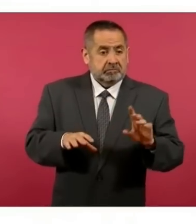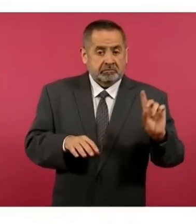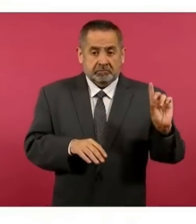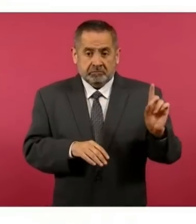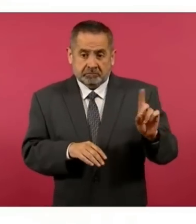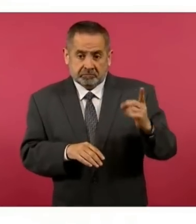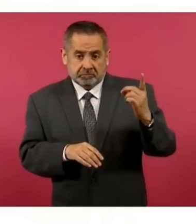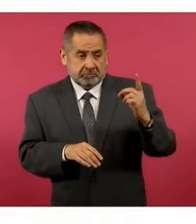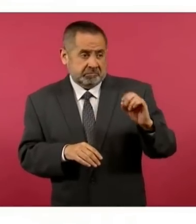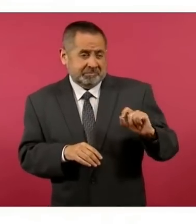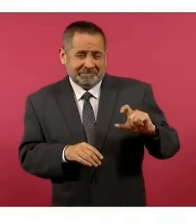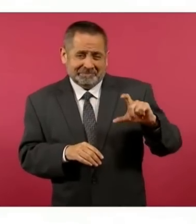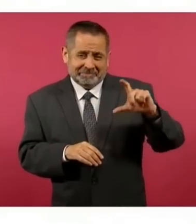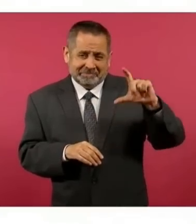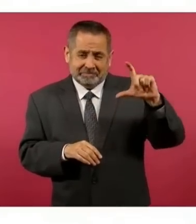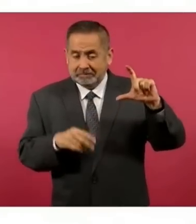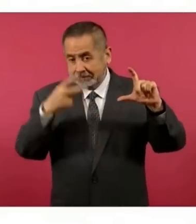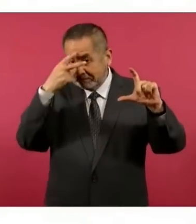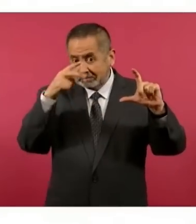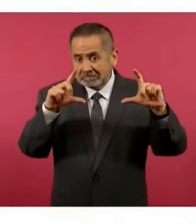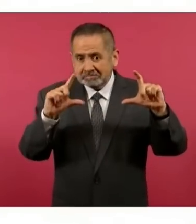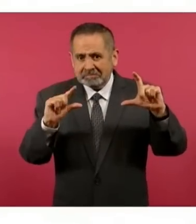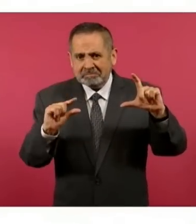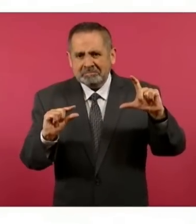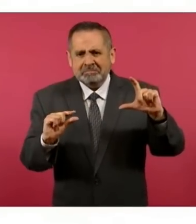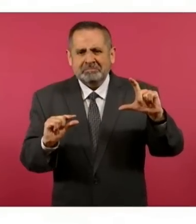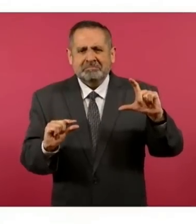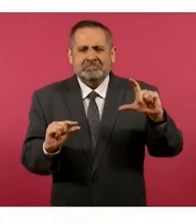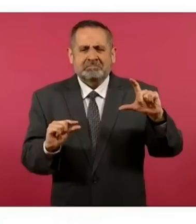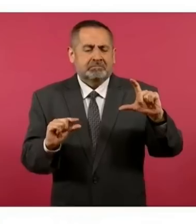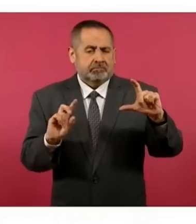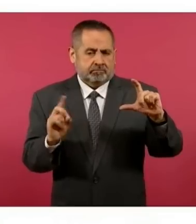Fue una gran devaluación.